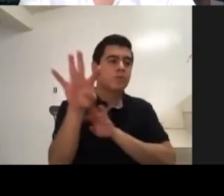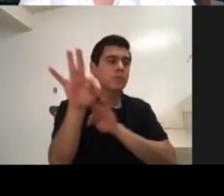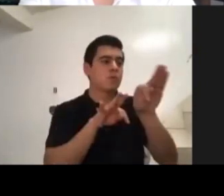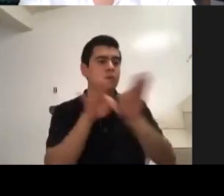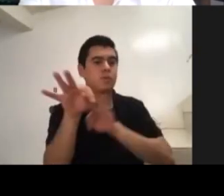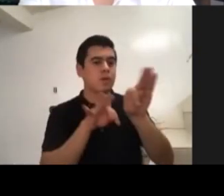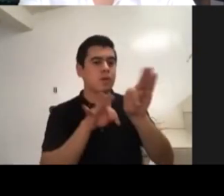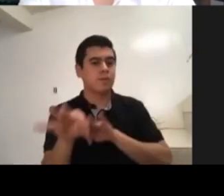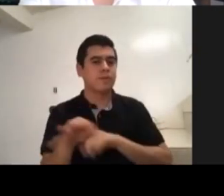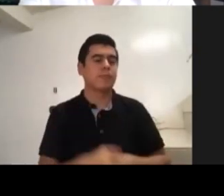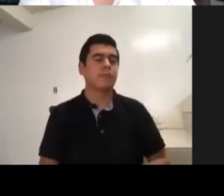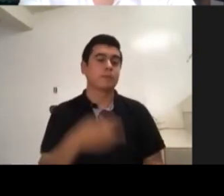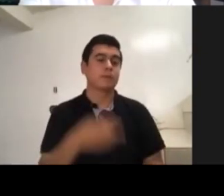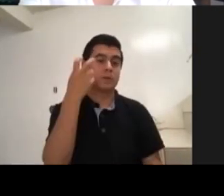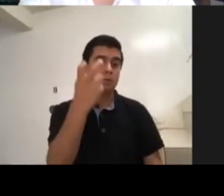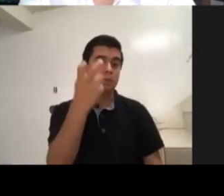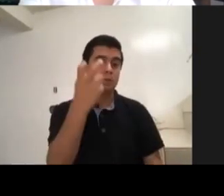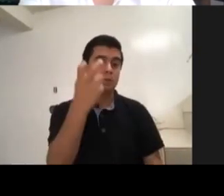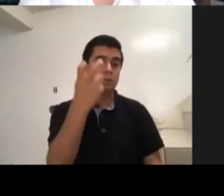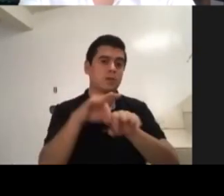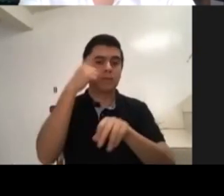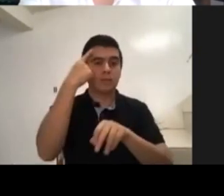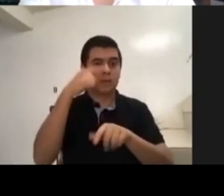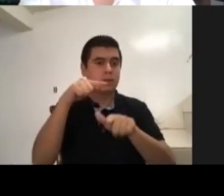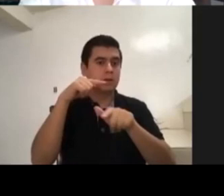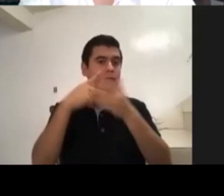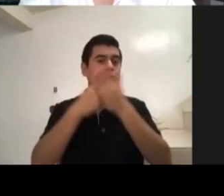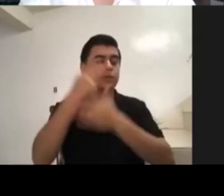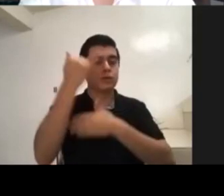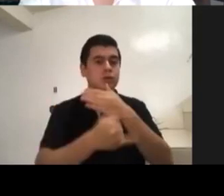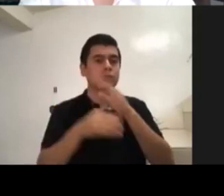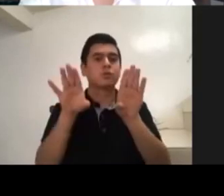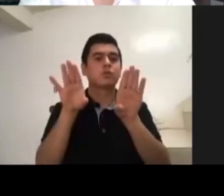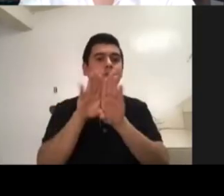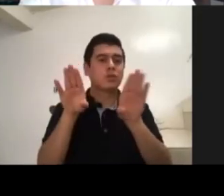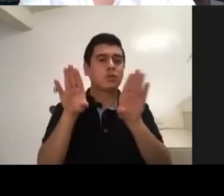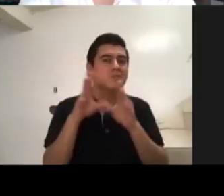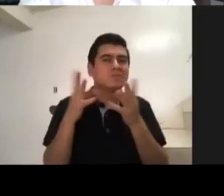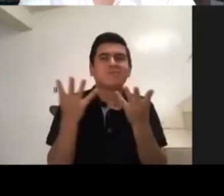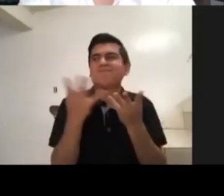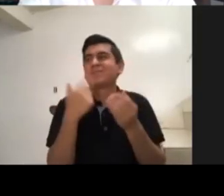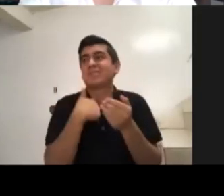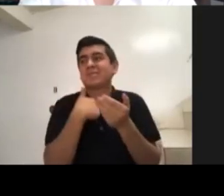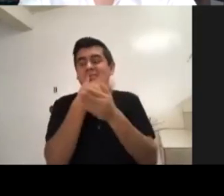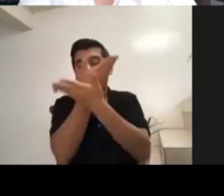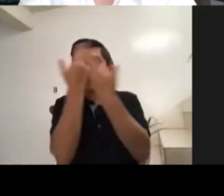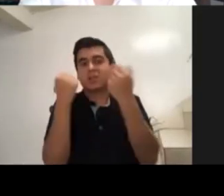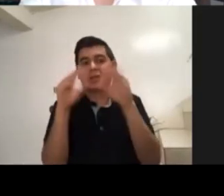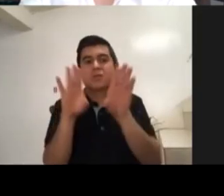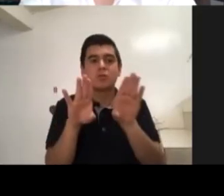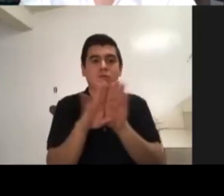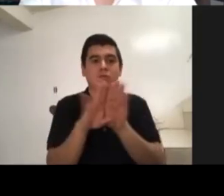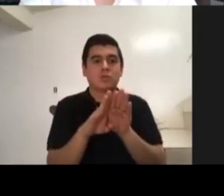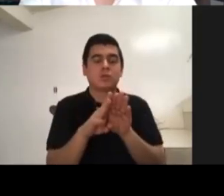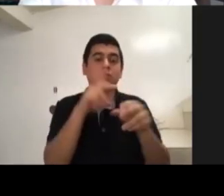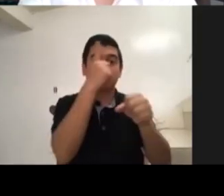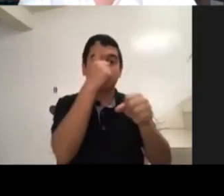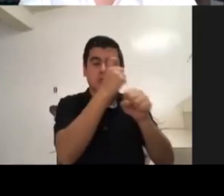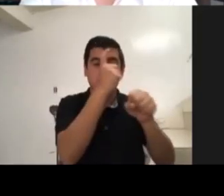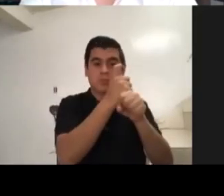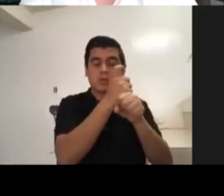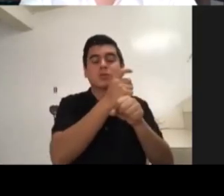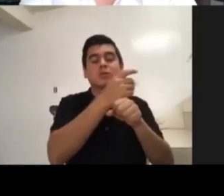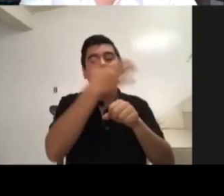mismas condiciones, pues tendrán que hacer planes sobre cómo es que esto se hace. Entonces, el primer tema es tomar conciencia de que hay una